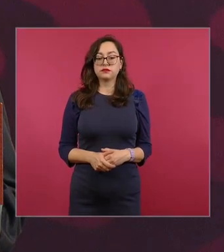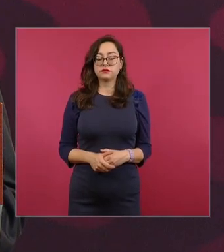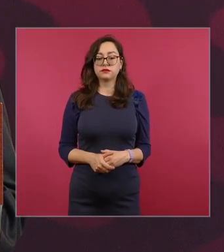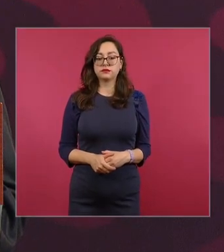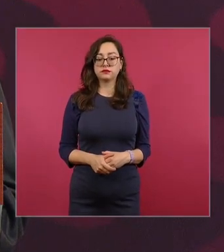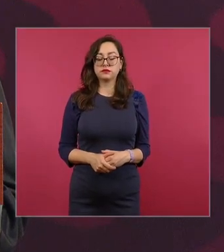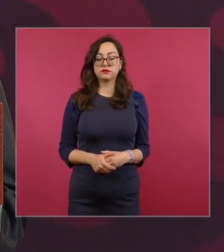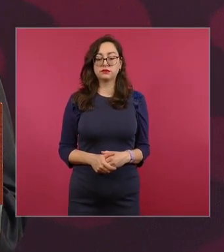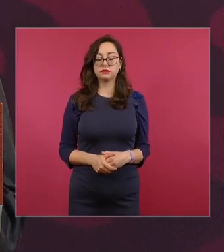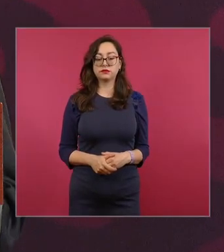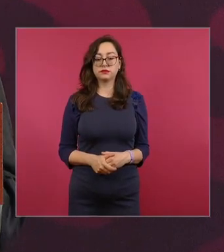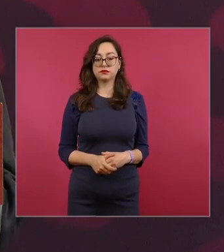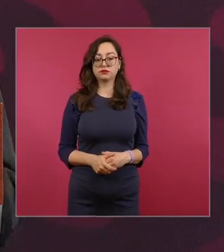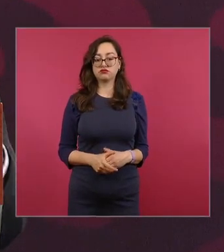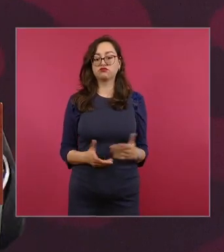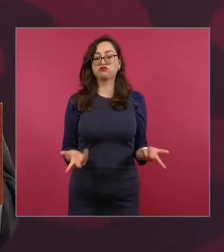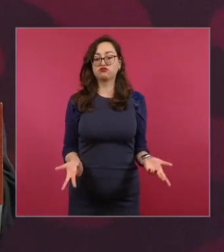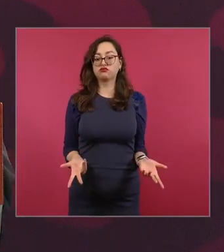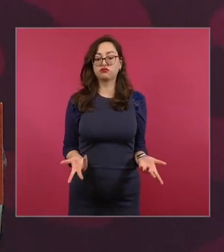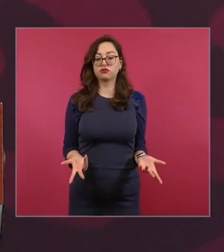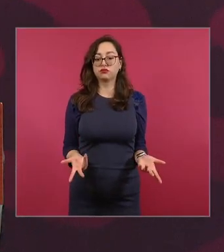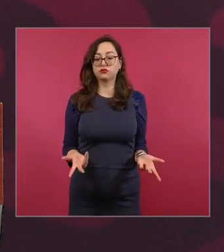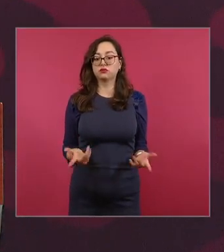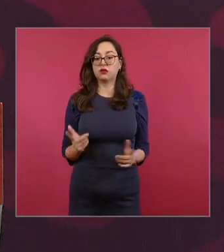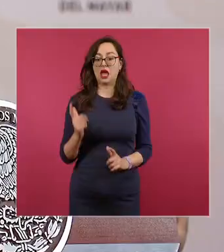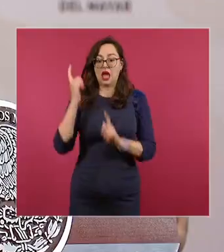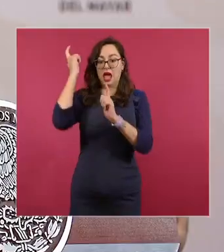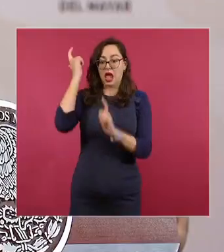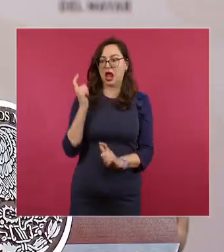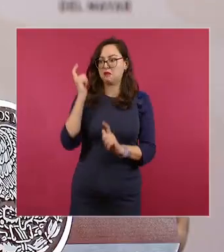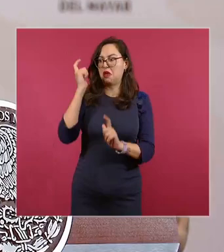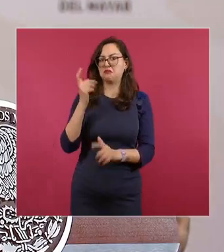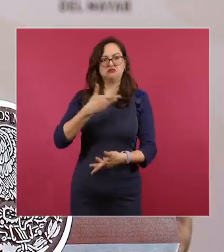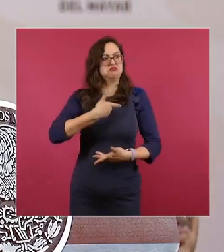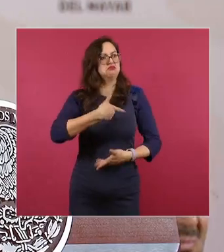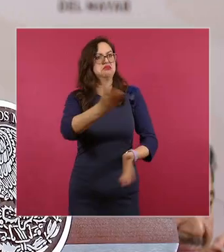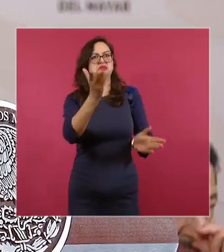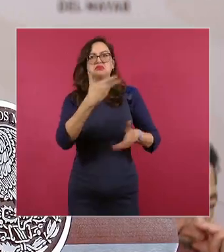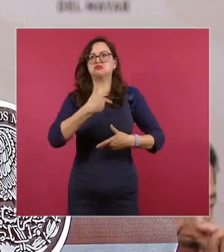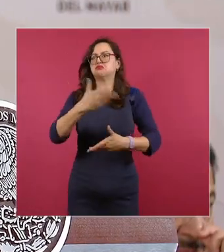¿cuál es su política de control de las armas?